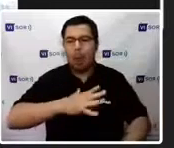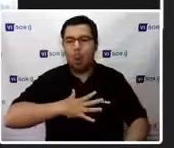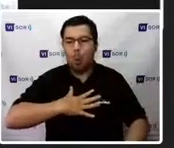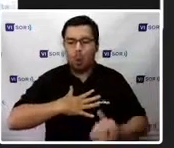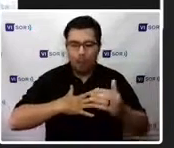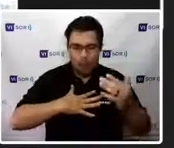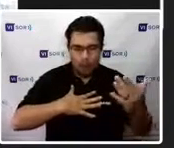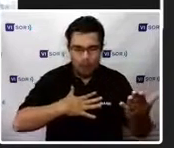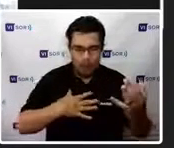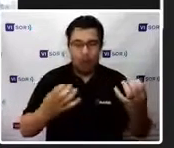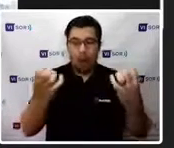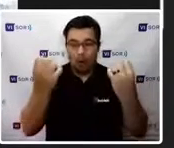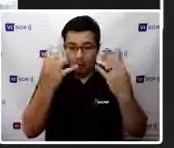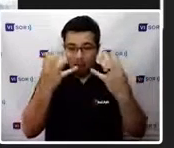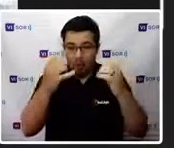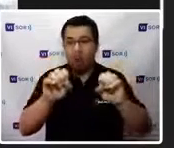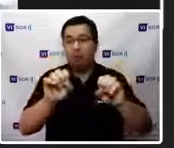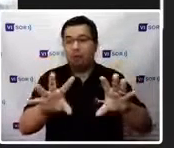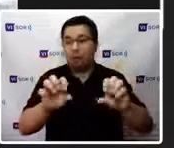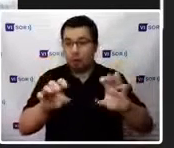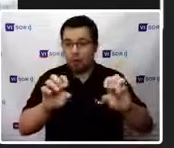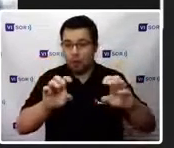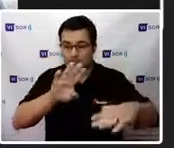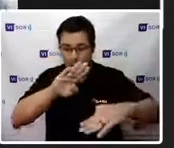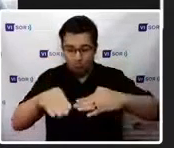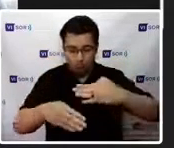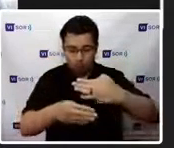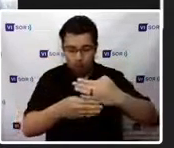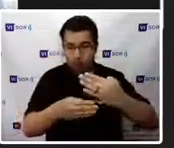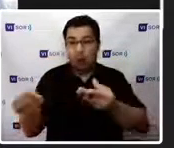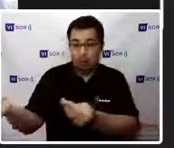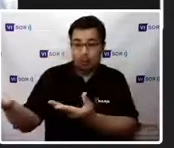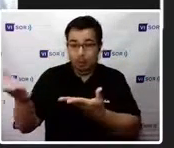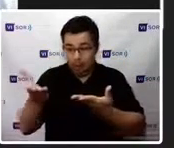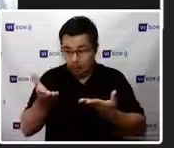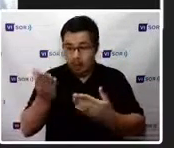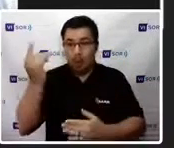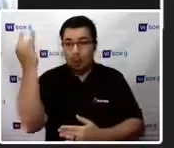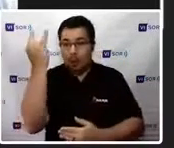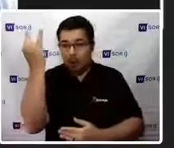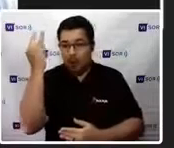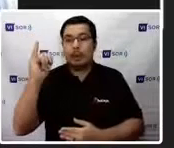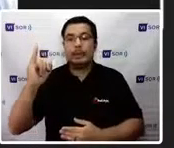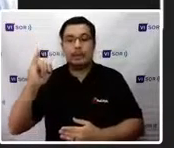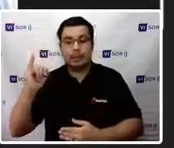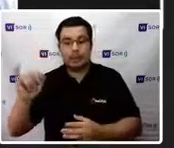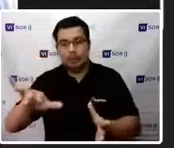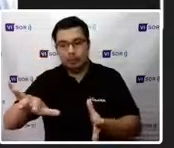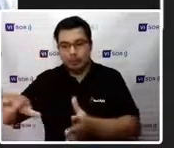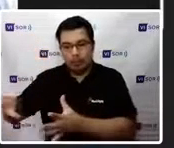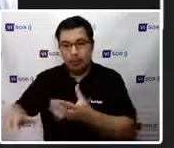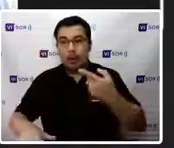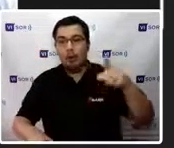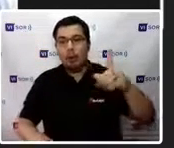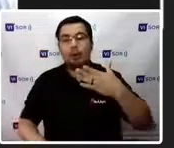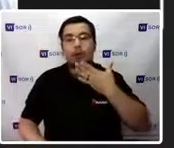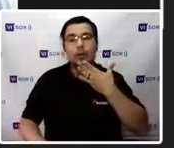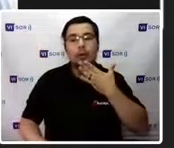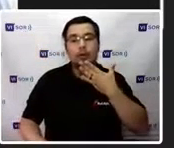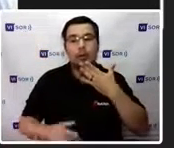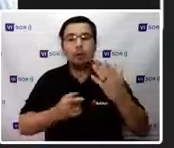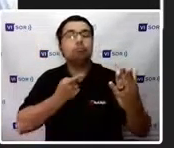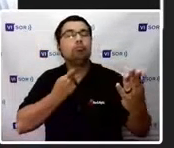entrega la universidad, sino también con los intereses personales. Y con esto, cuando ya cumplamos los 4 años de